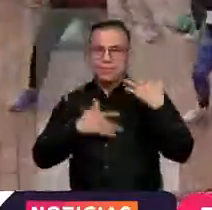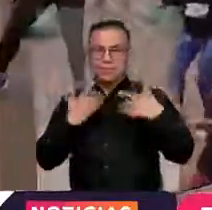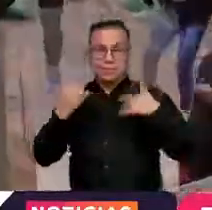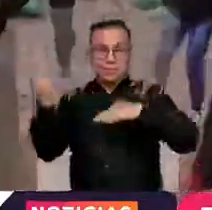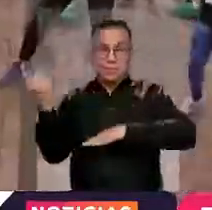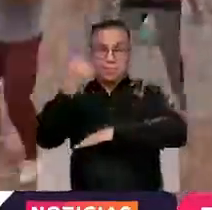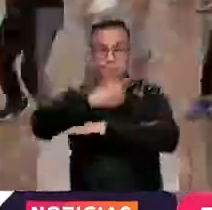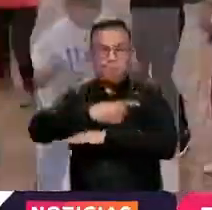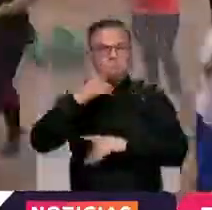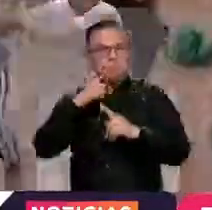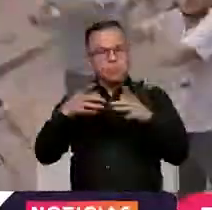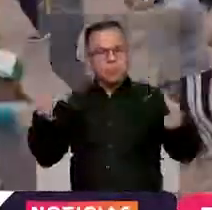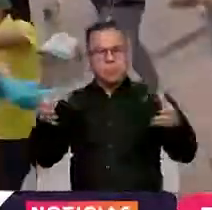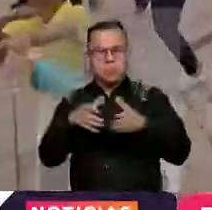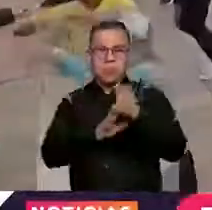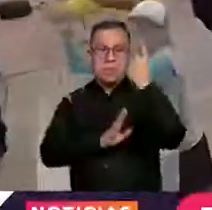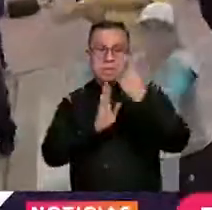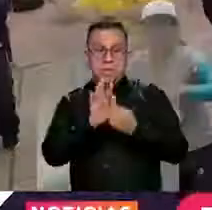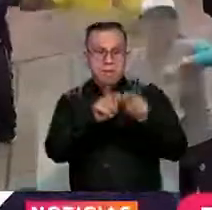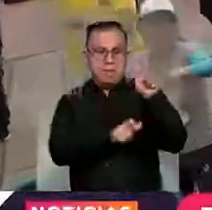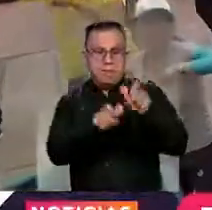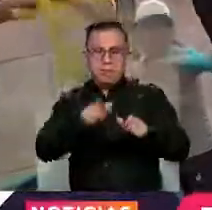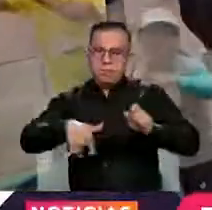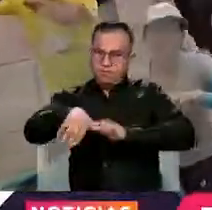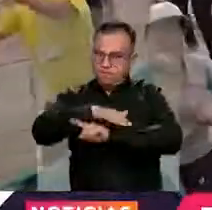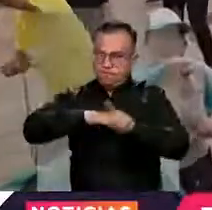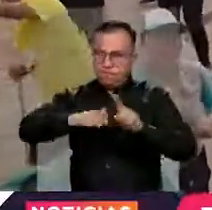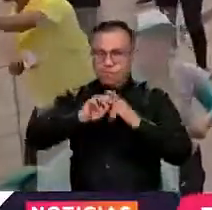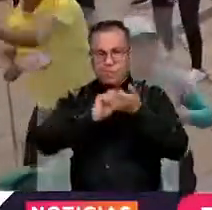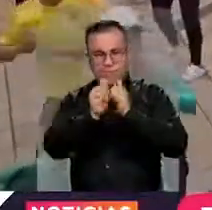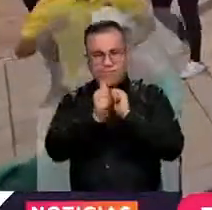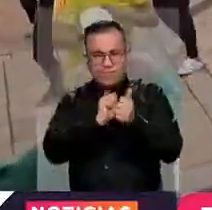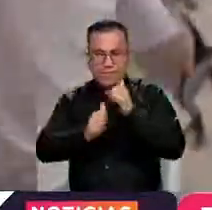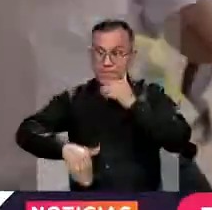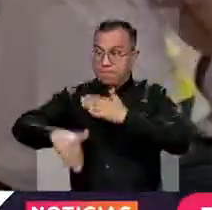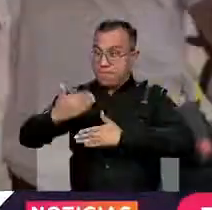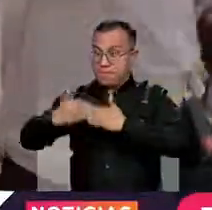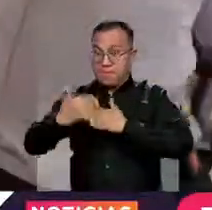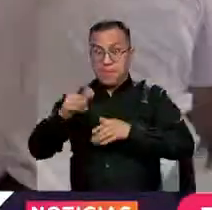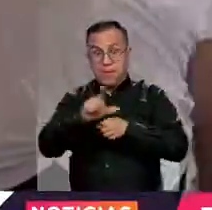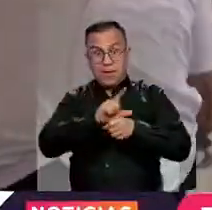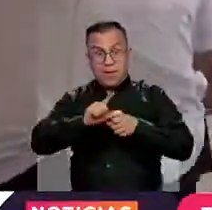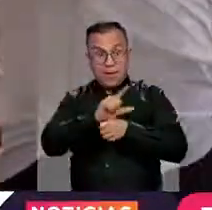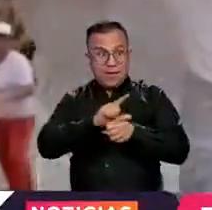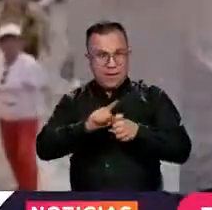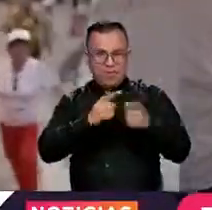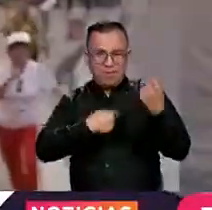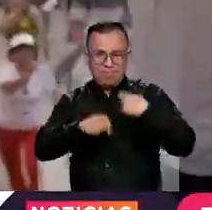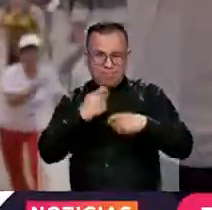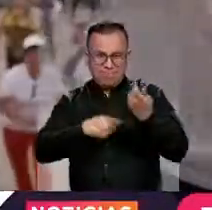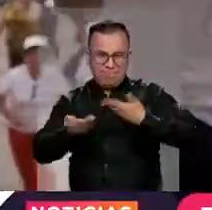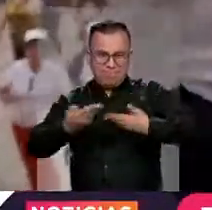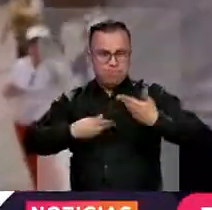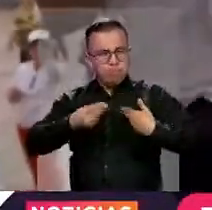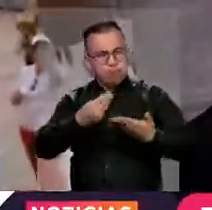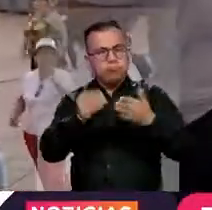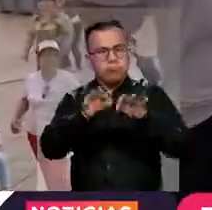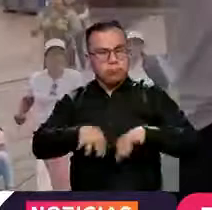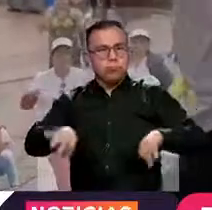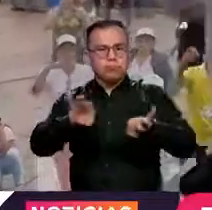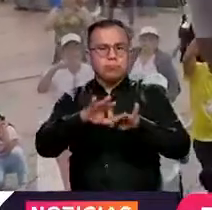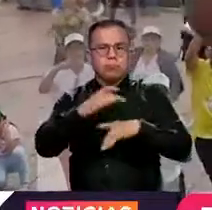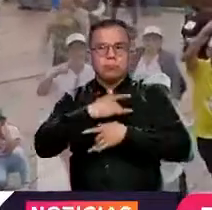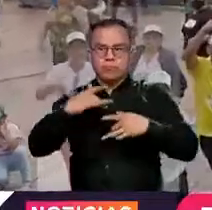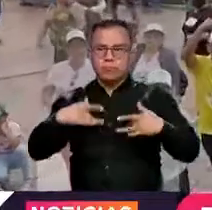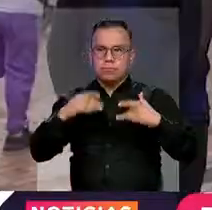la jornada se reunieron más de 1000 personas que en torno al deporte y a las iniciativas de negocio locales se concientizaron sobre la importancia de la salud